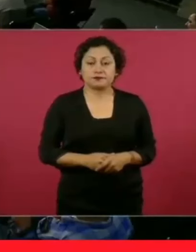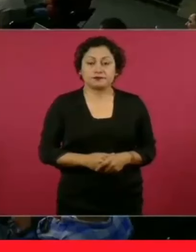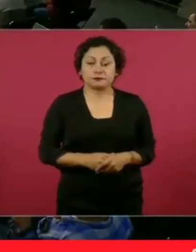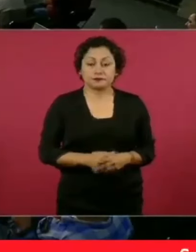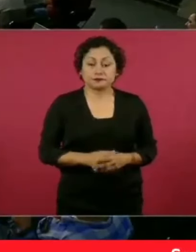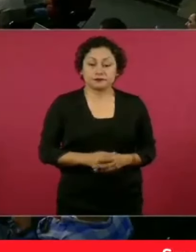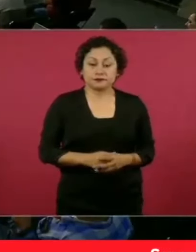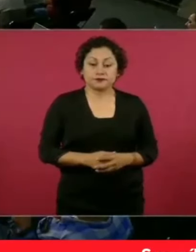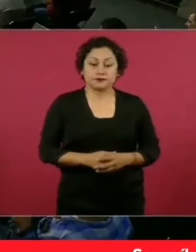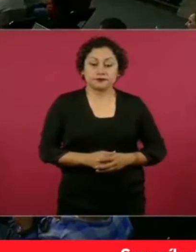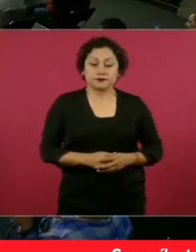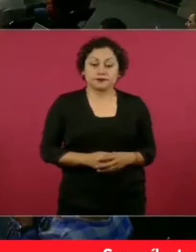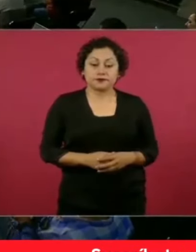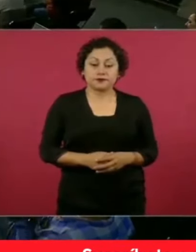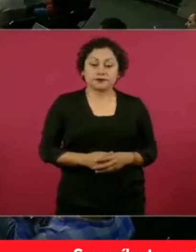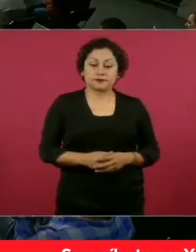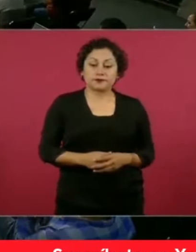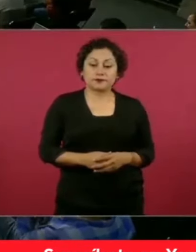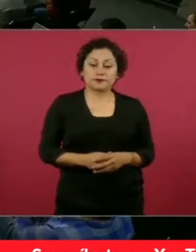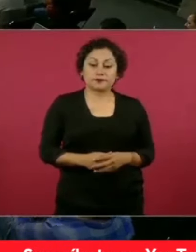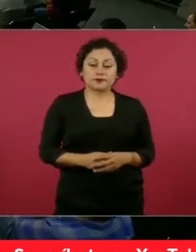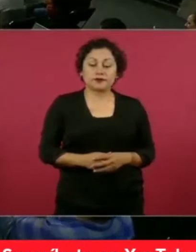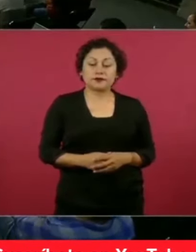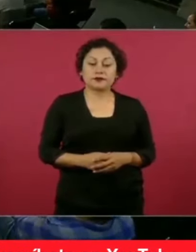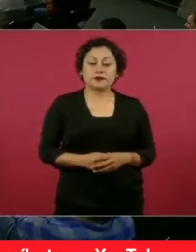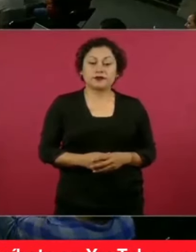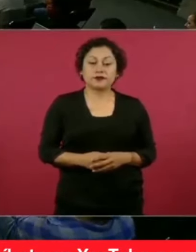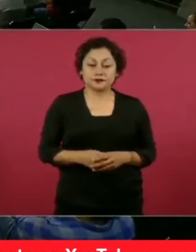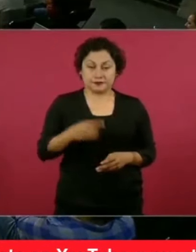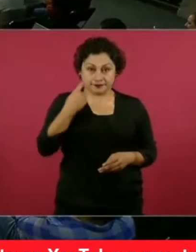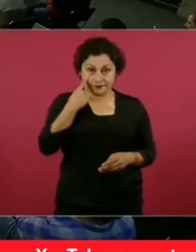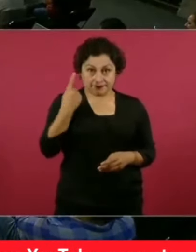Miren, allá está,